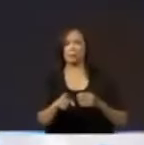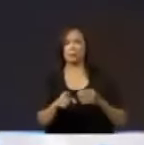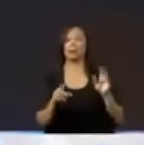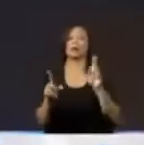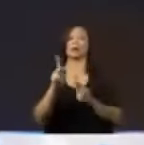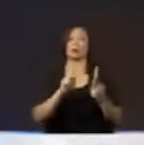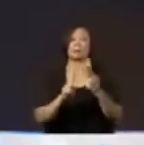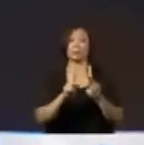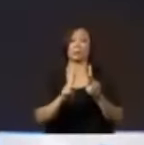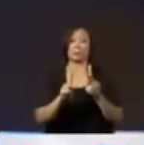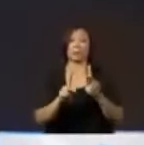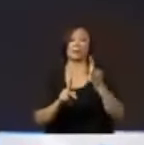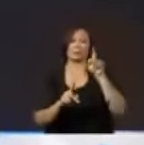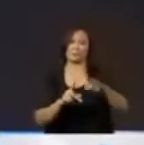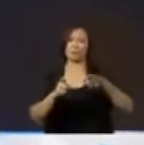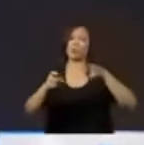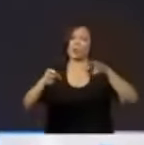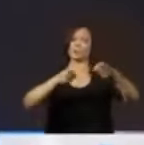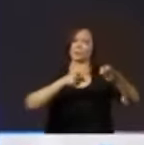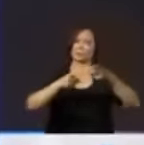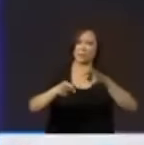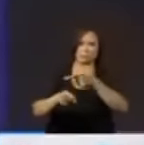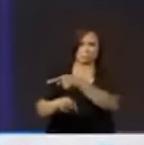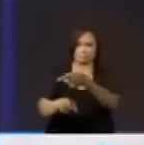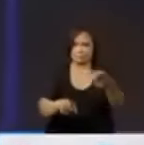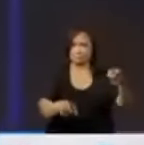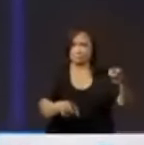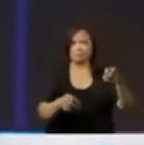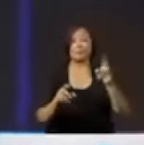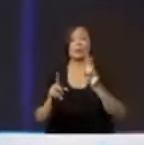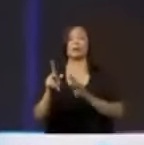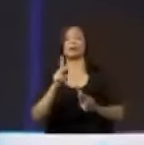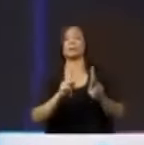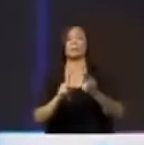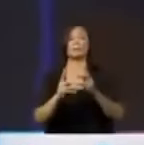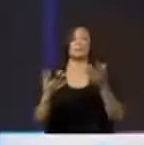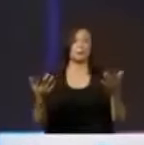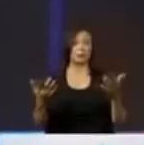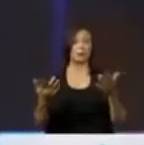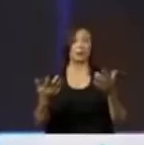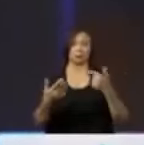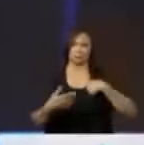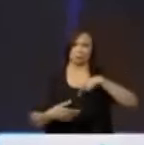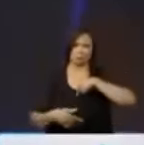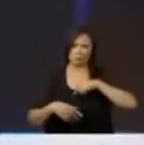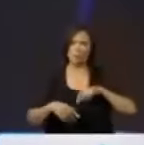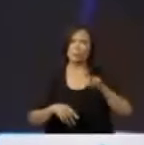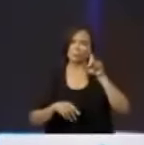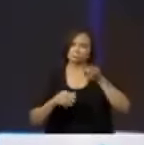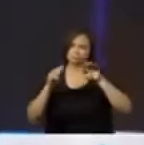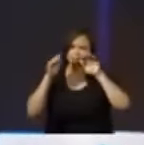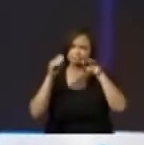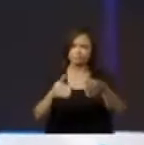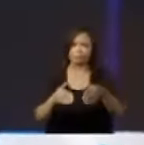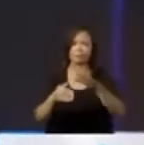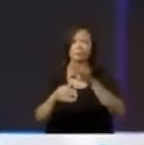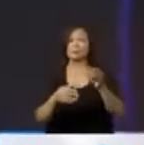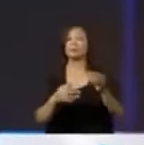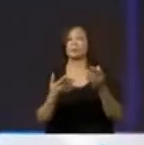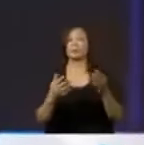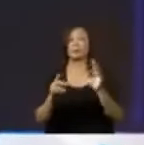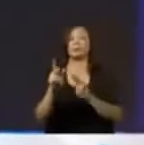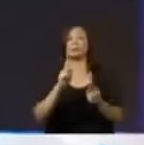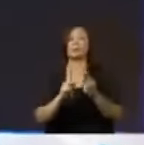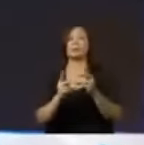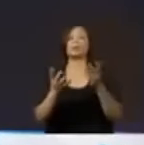Al pueblo por el que debemos gobernar. El pueblo al que nos debemos. Y es precisamente